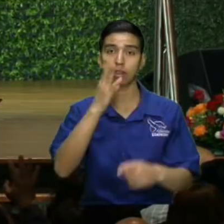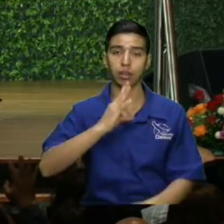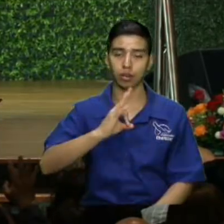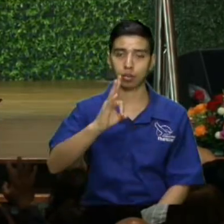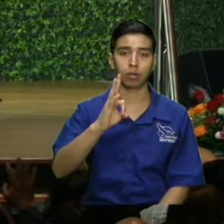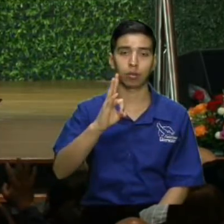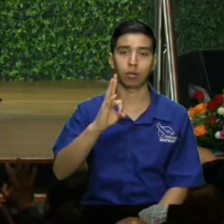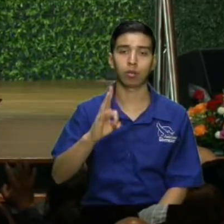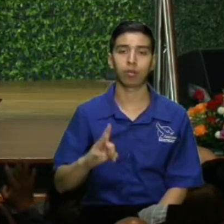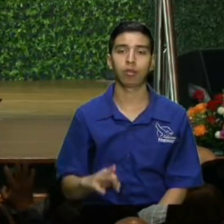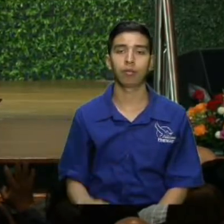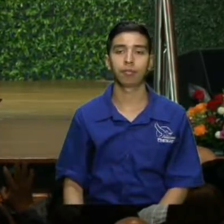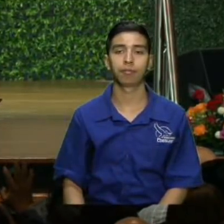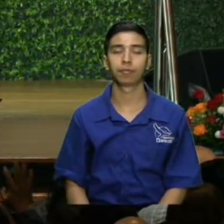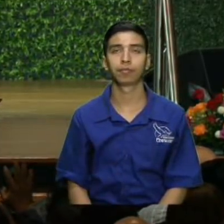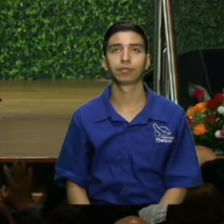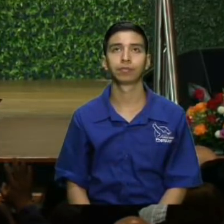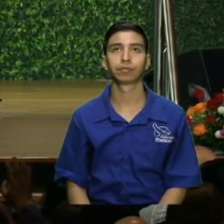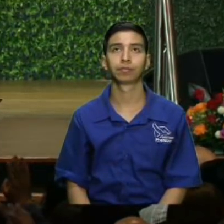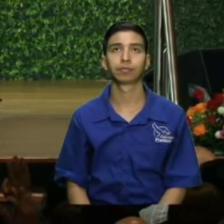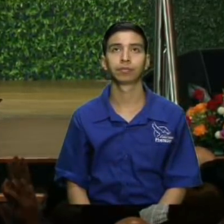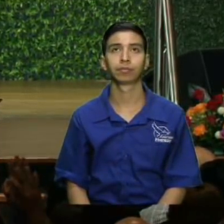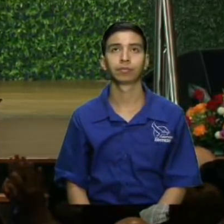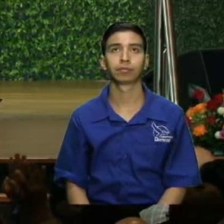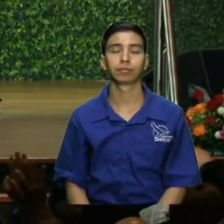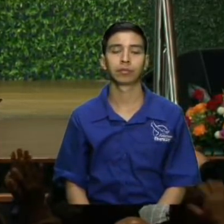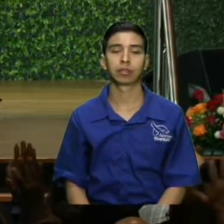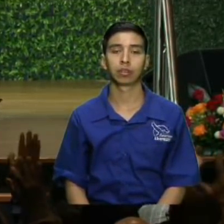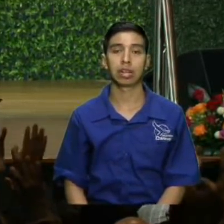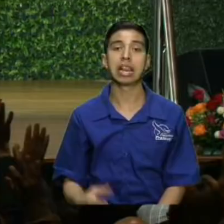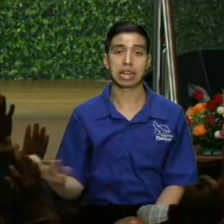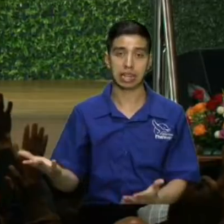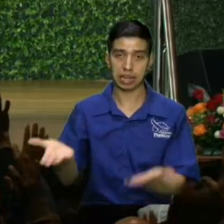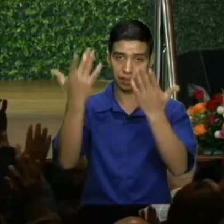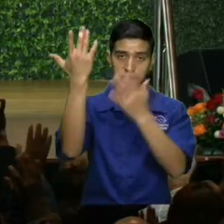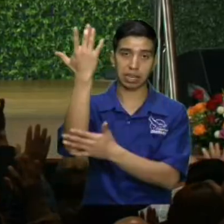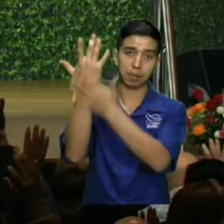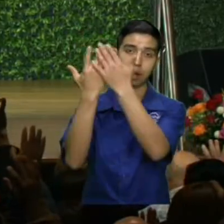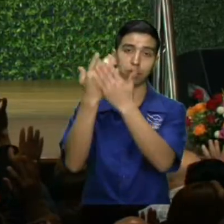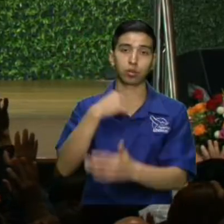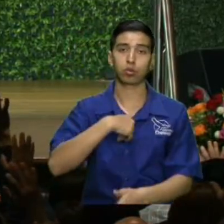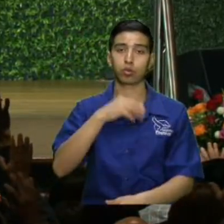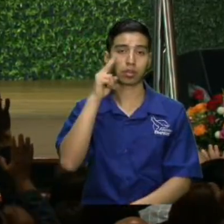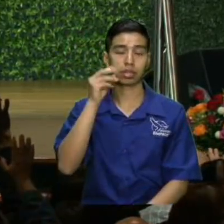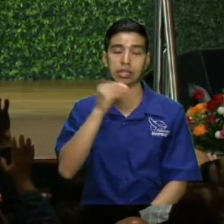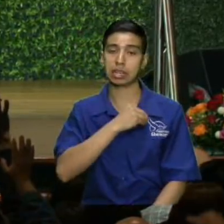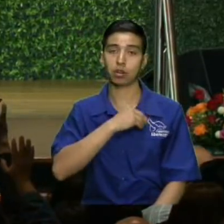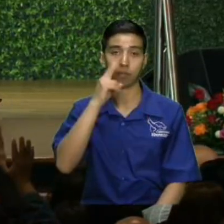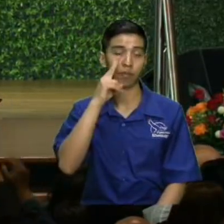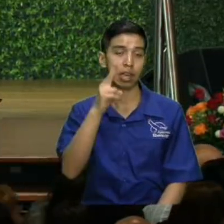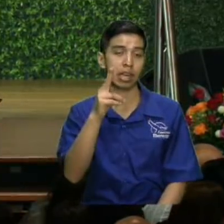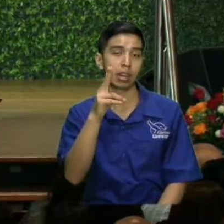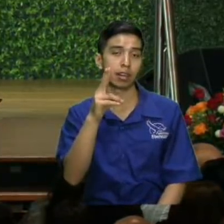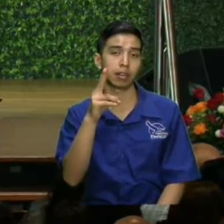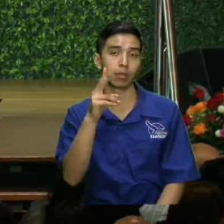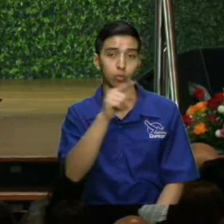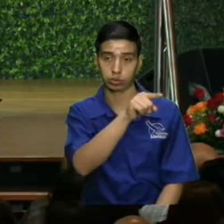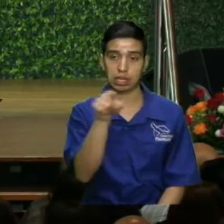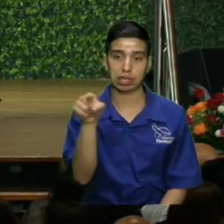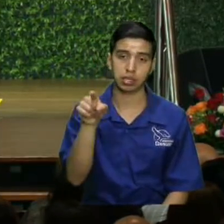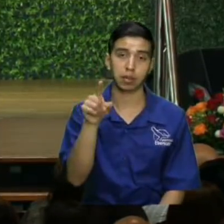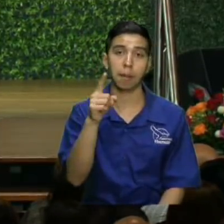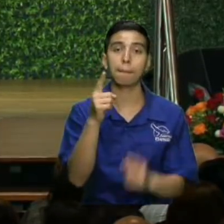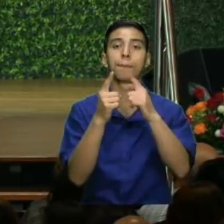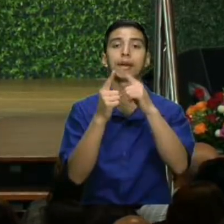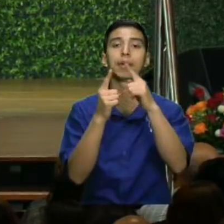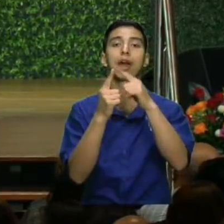No es lo mismo. ¿Quién son el primer hijo de su mamá? ¿Quién es? Bueno, usted es primogénito. Es